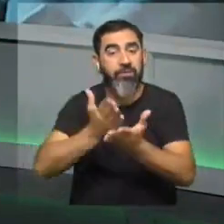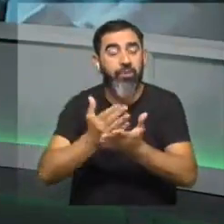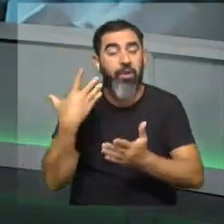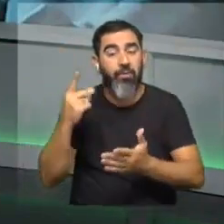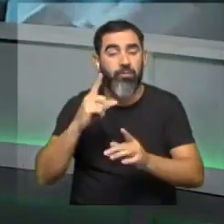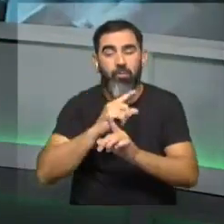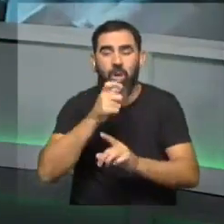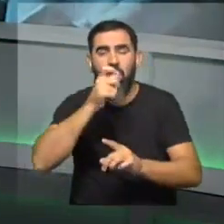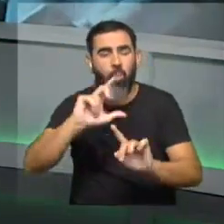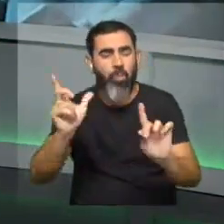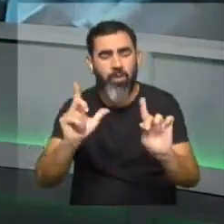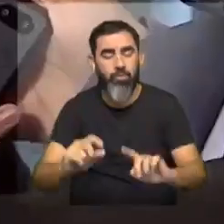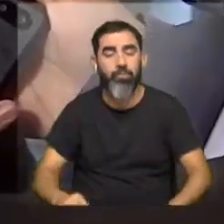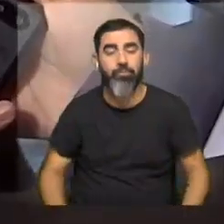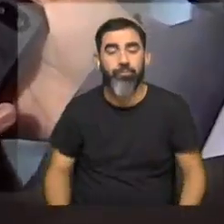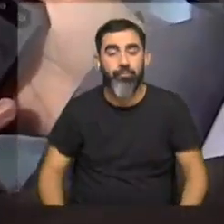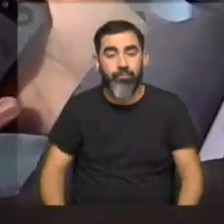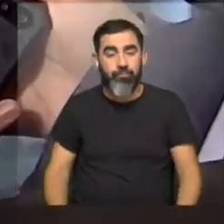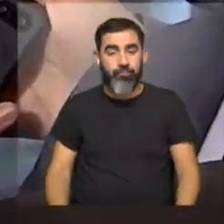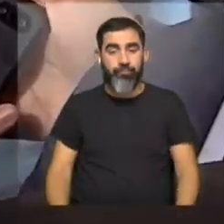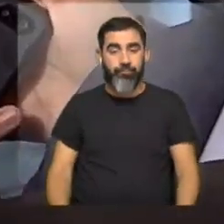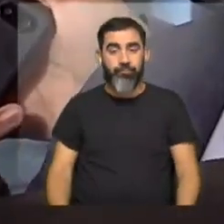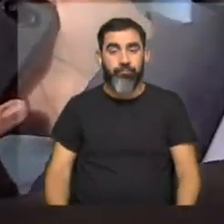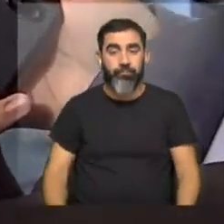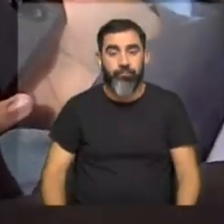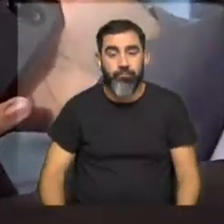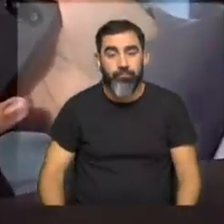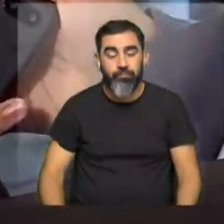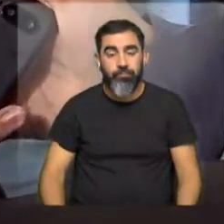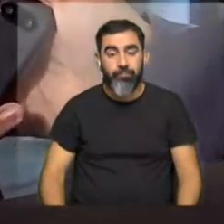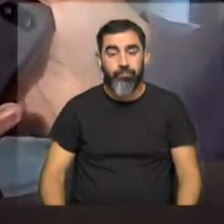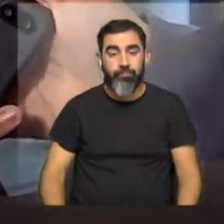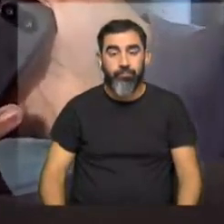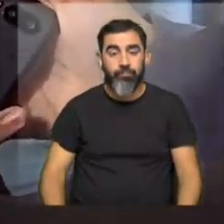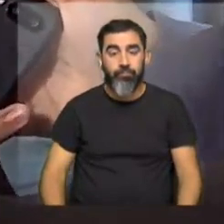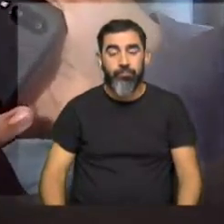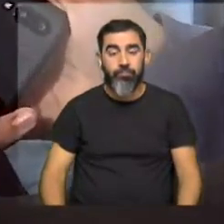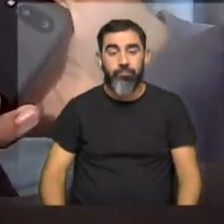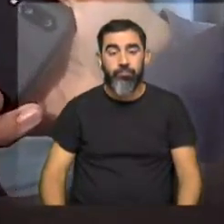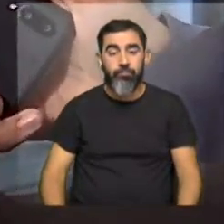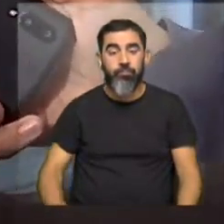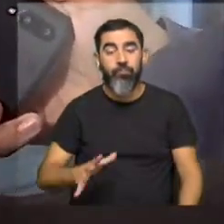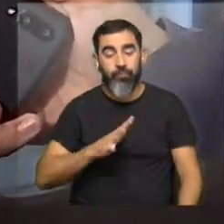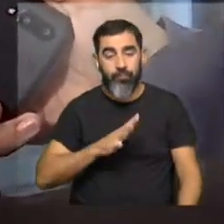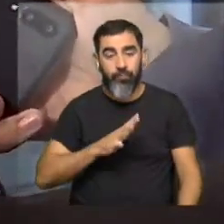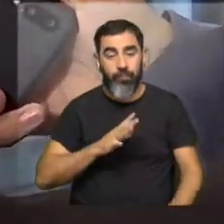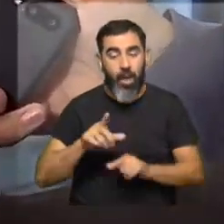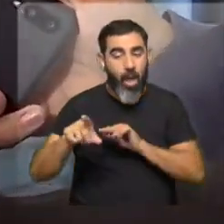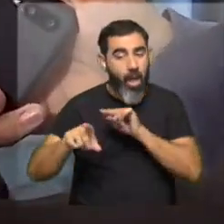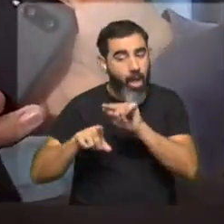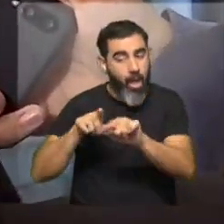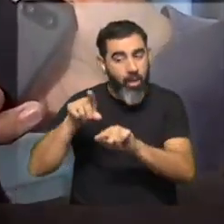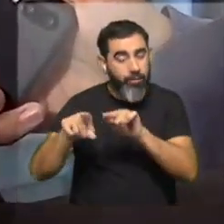es infundada. Desde nuestro punto de vista, se está produciendo, digamos, un ataque muy